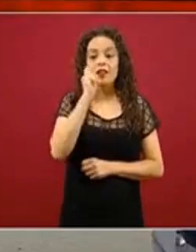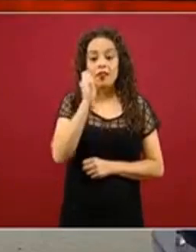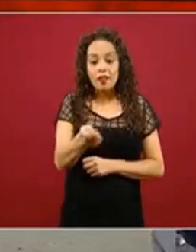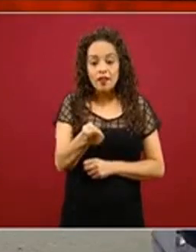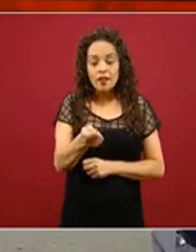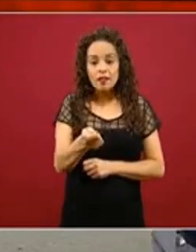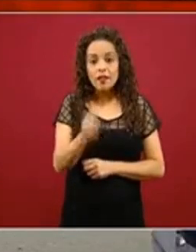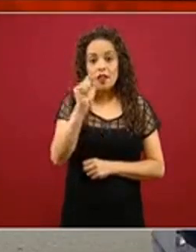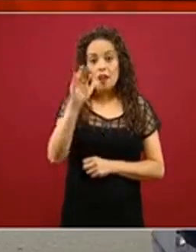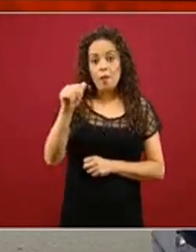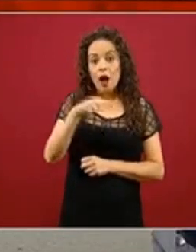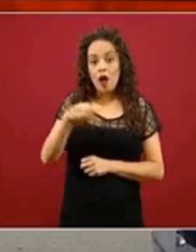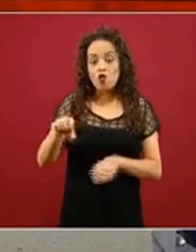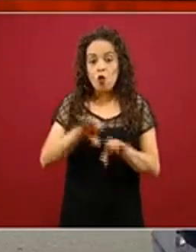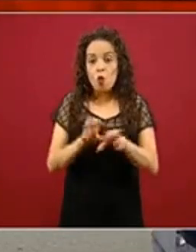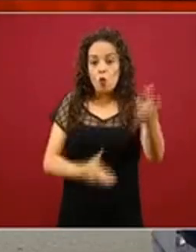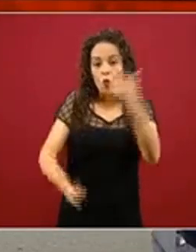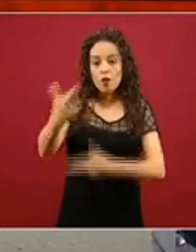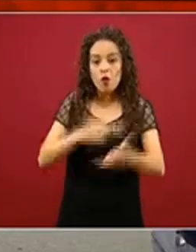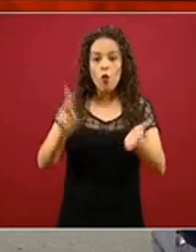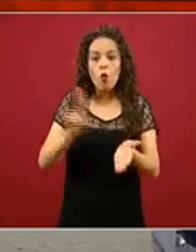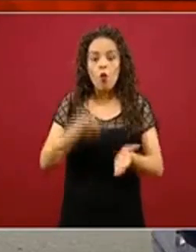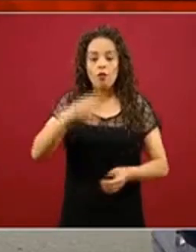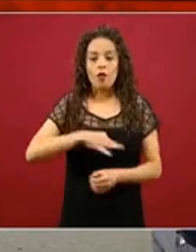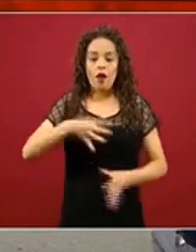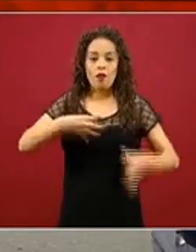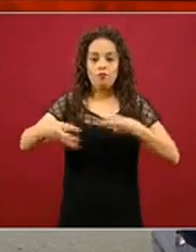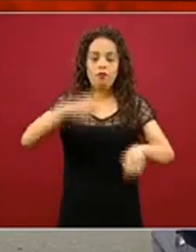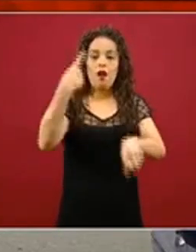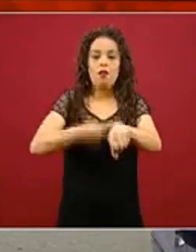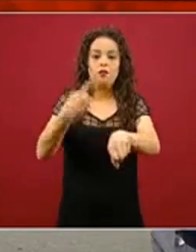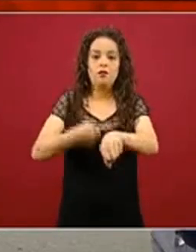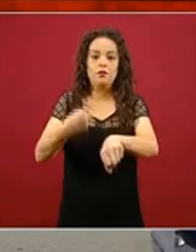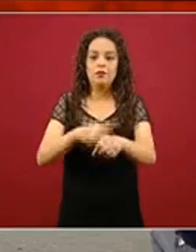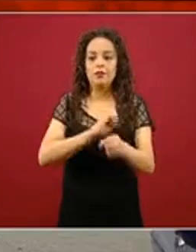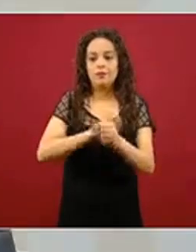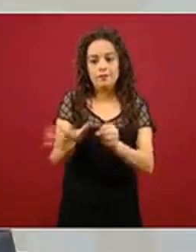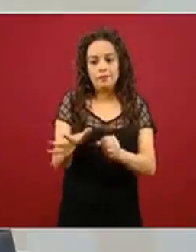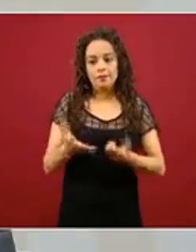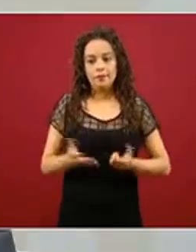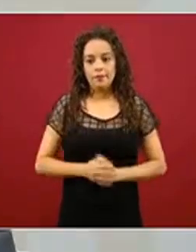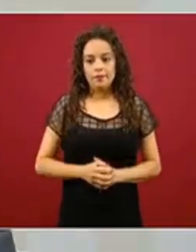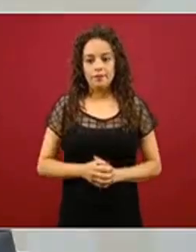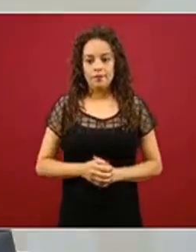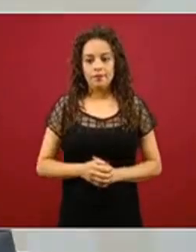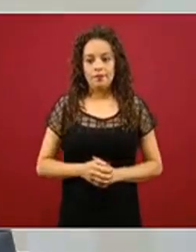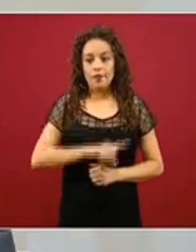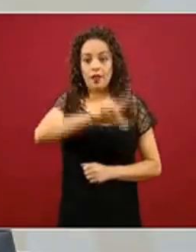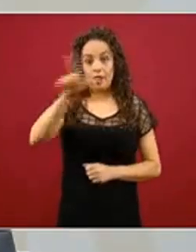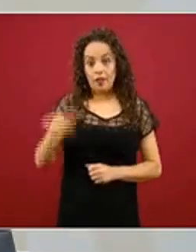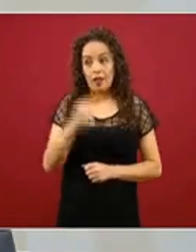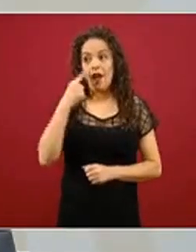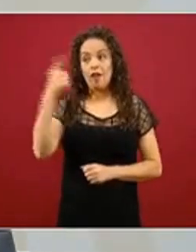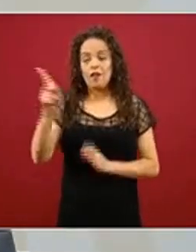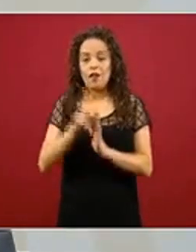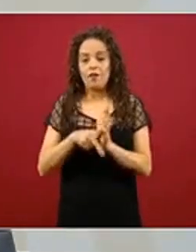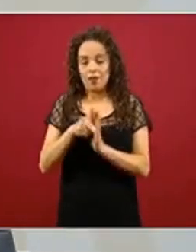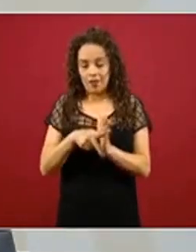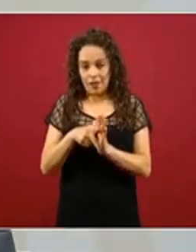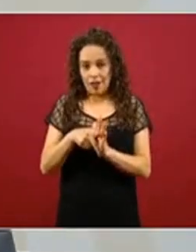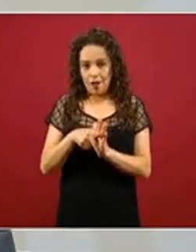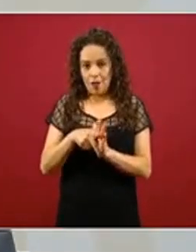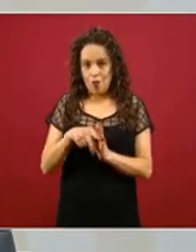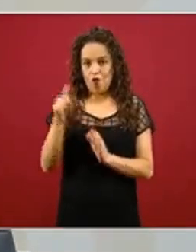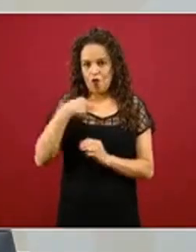tamaño de un rebrote. También esto lo hemos dicho muchas veces. Vamos a preparar un videito que se llame El peligro del rebrote.